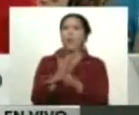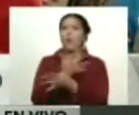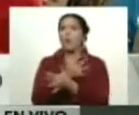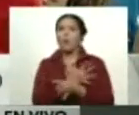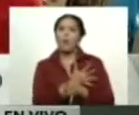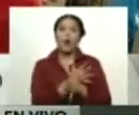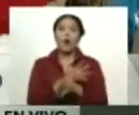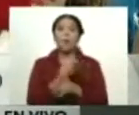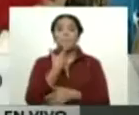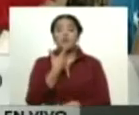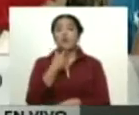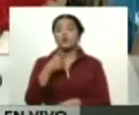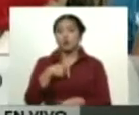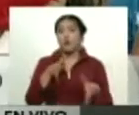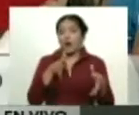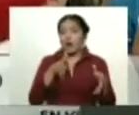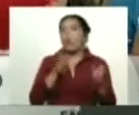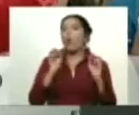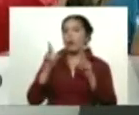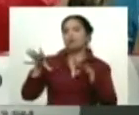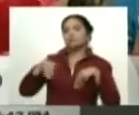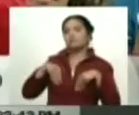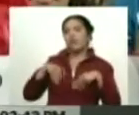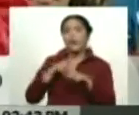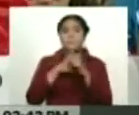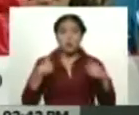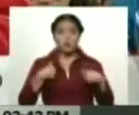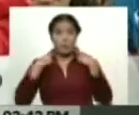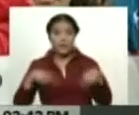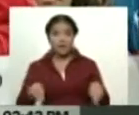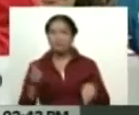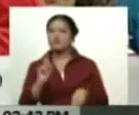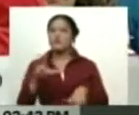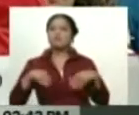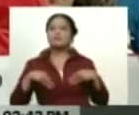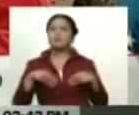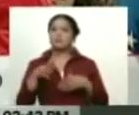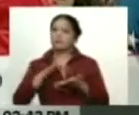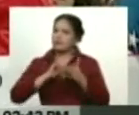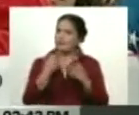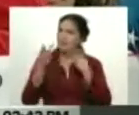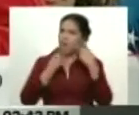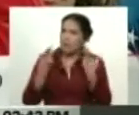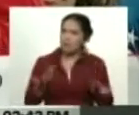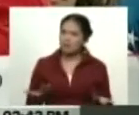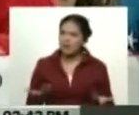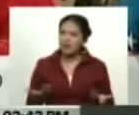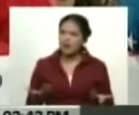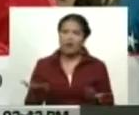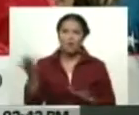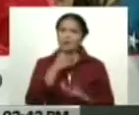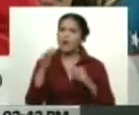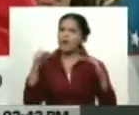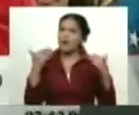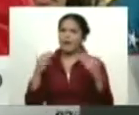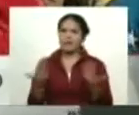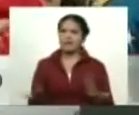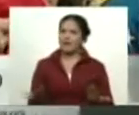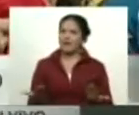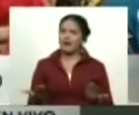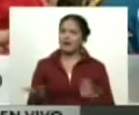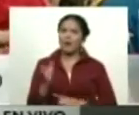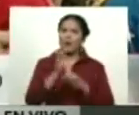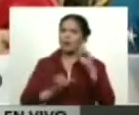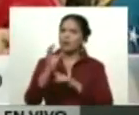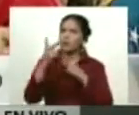si gana, reconozco. Y si pierdo, no reconozco. ¿Qué política es esa? ¿Qué ética política es esa? ¿Qué